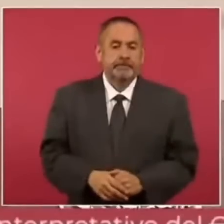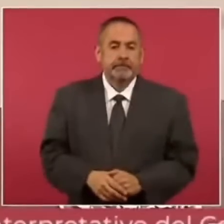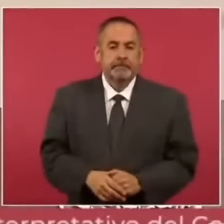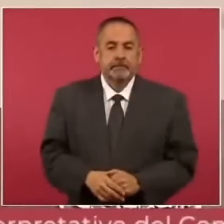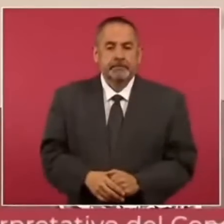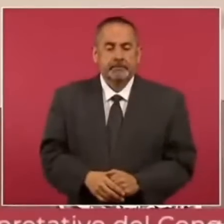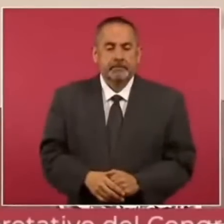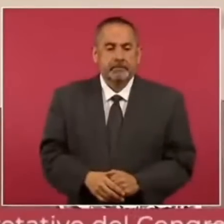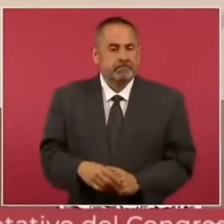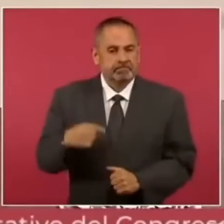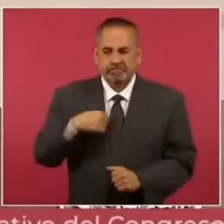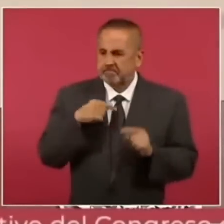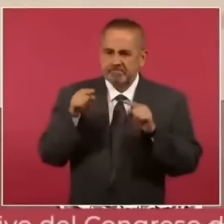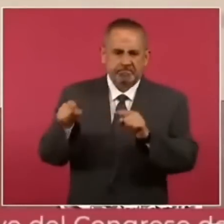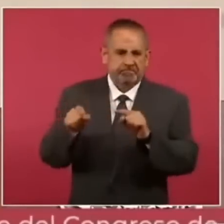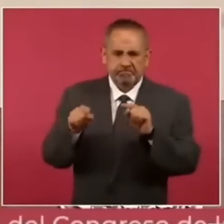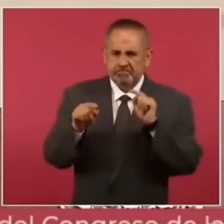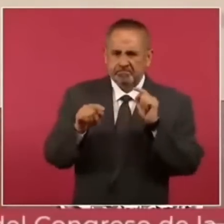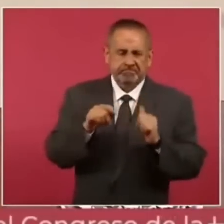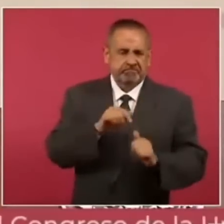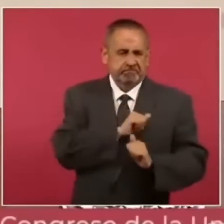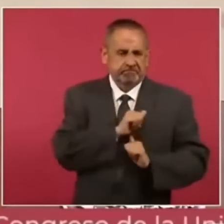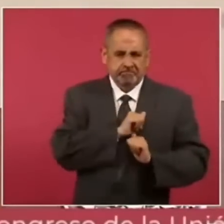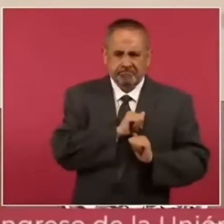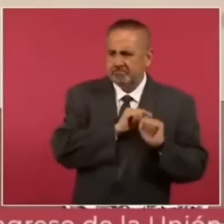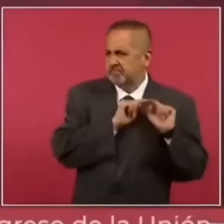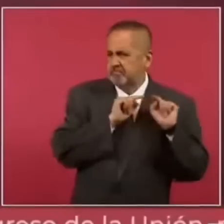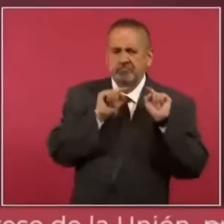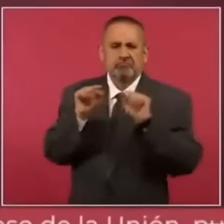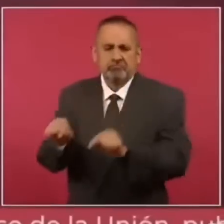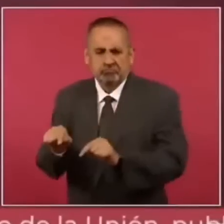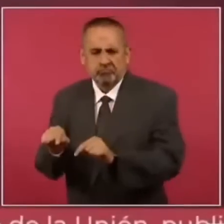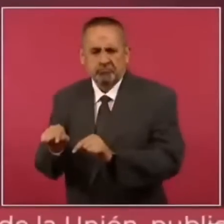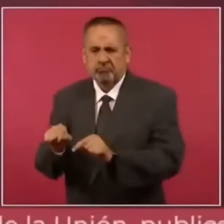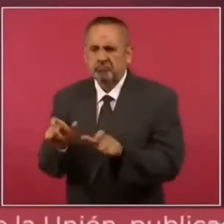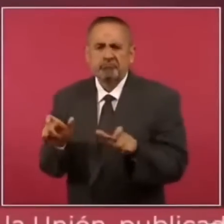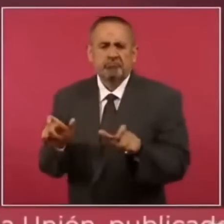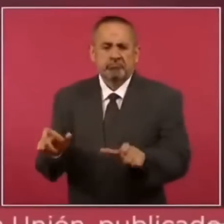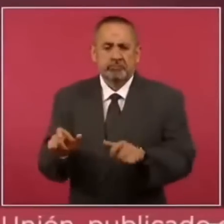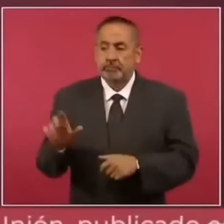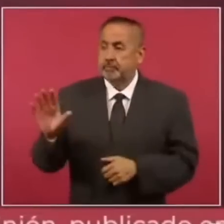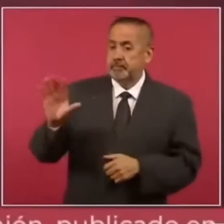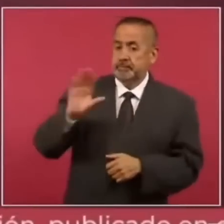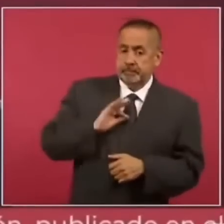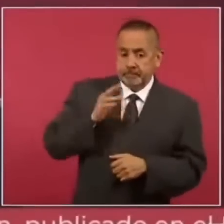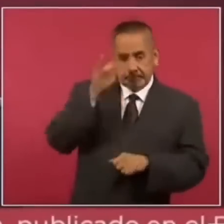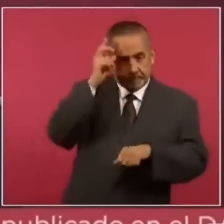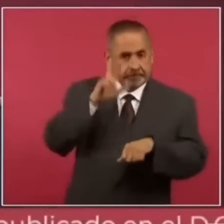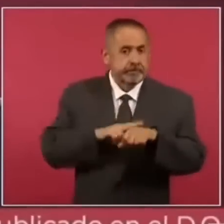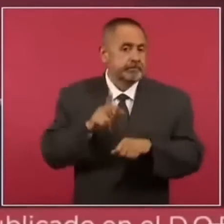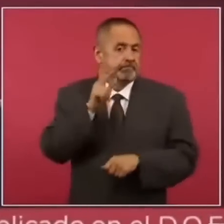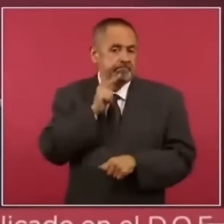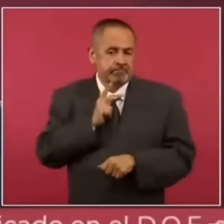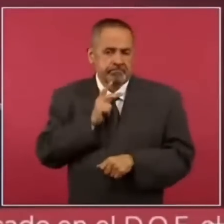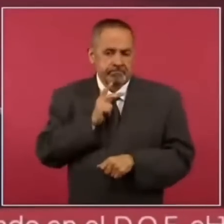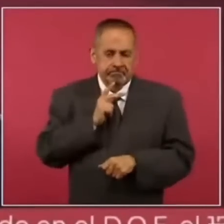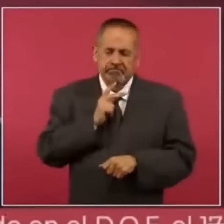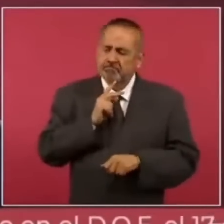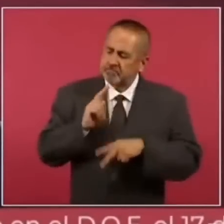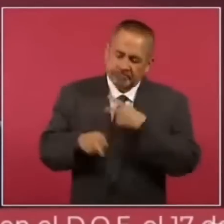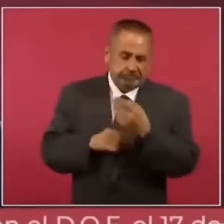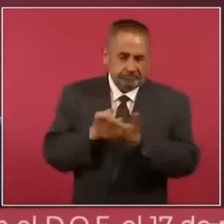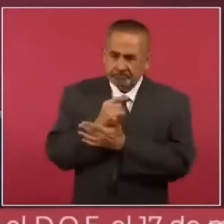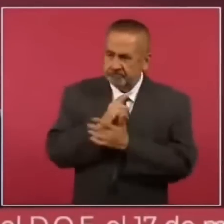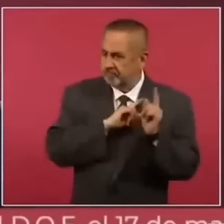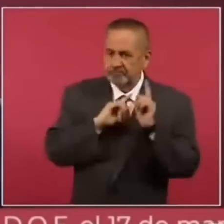Y enviamos elementos para reforzar. Me informó el director de Pemex